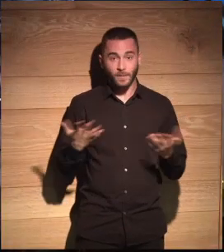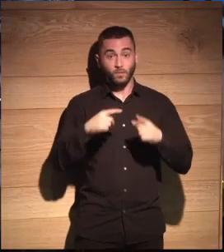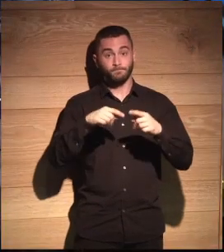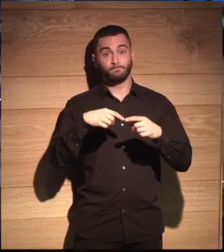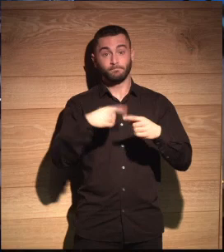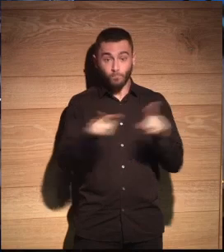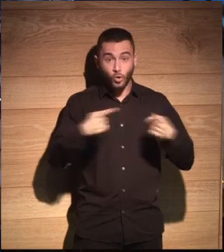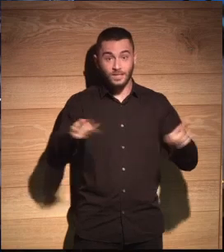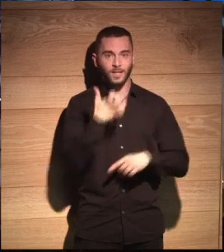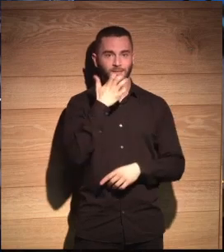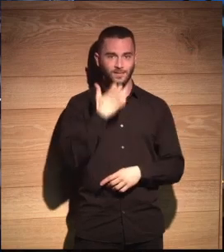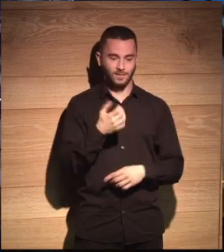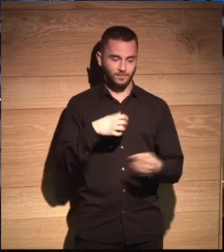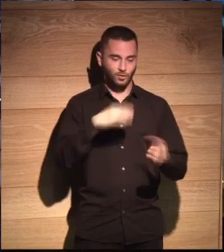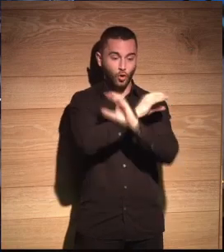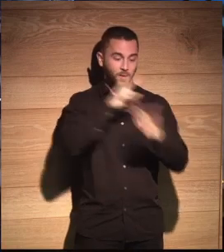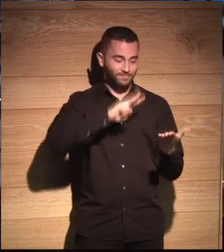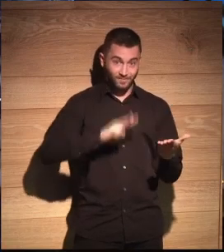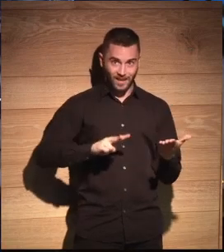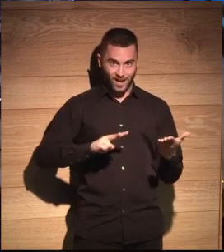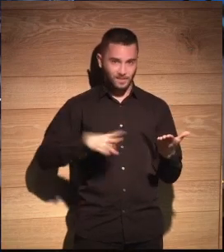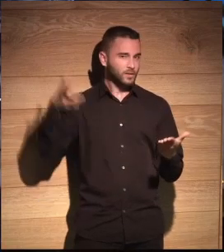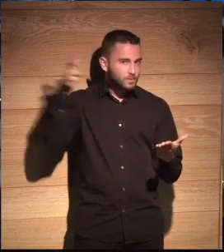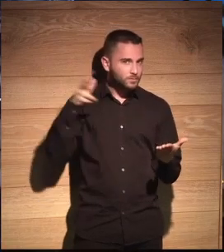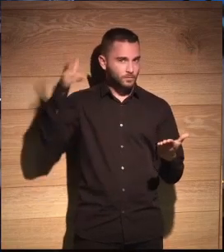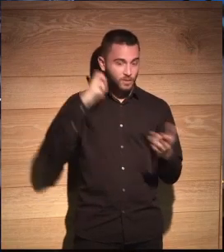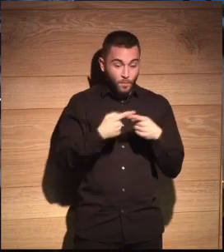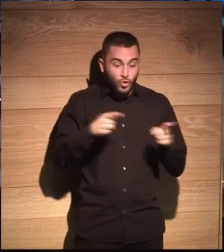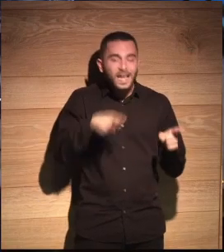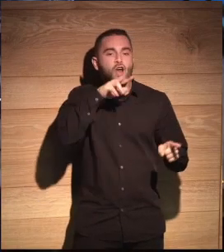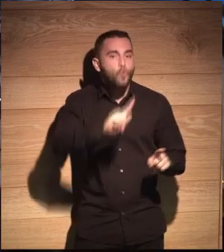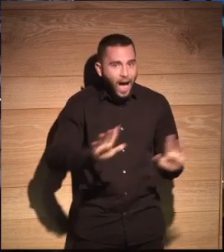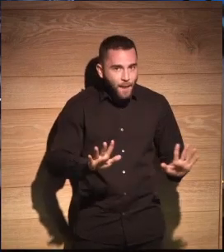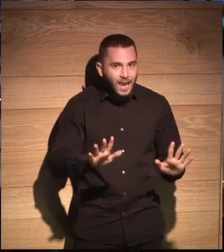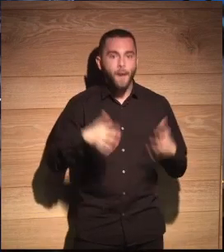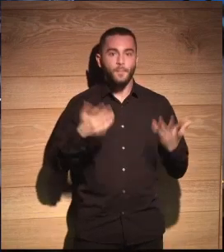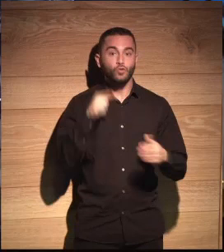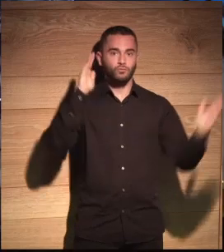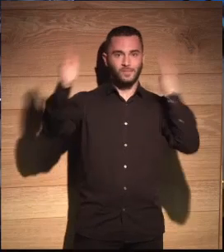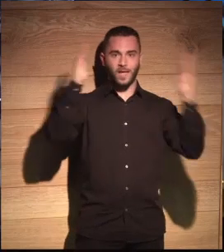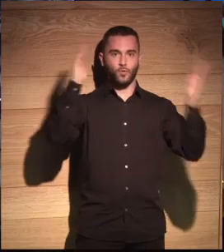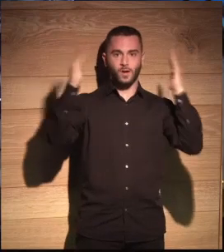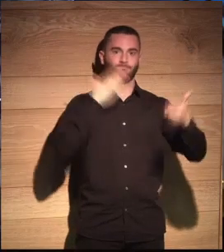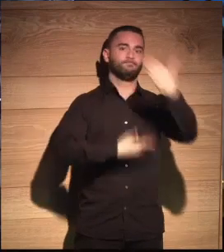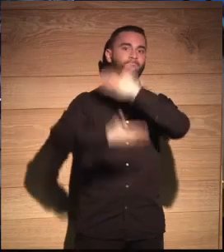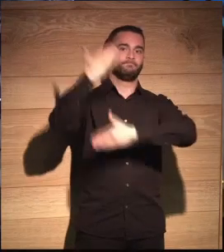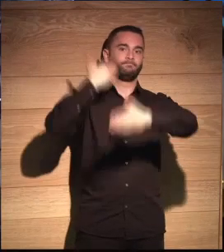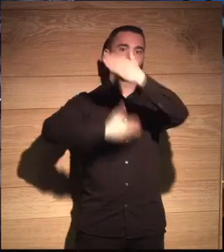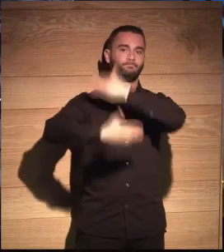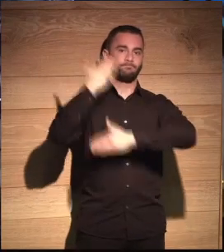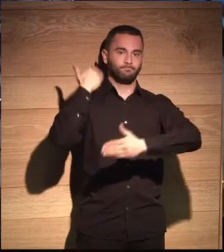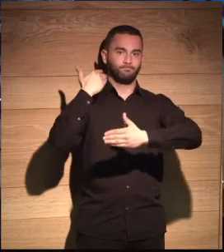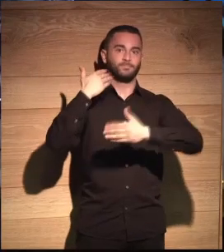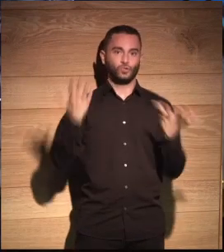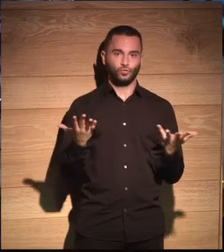la música que escuchas cuando lo estás leyendo, esa música de la que no te hablan, pero que tú, a través de la época que se está plasmando en toda la